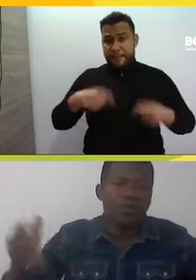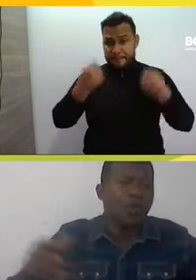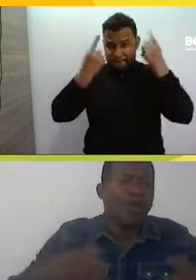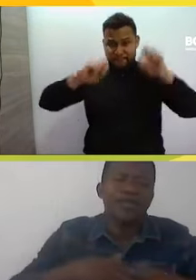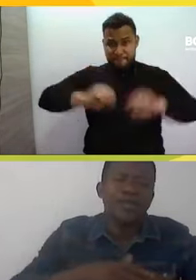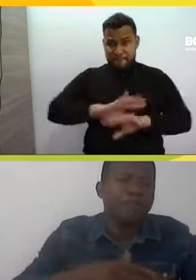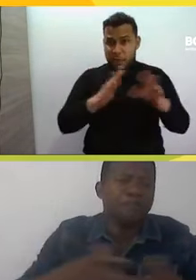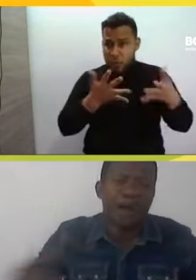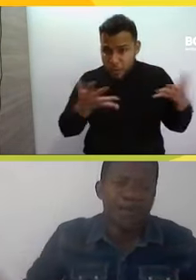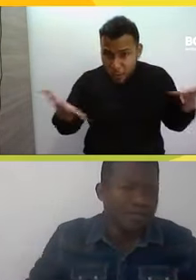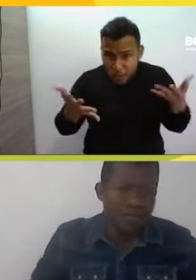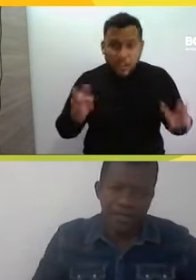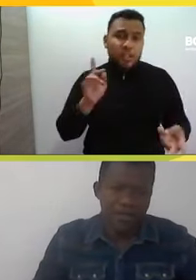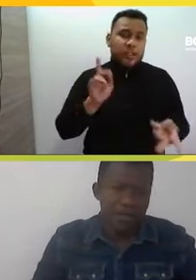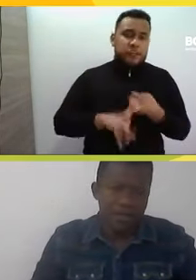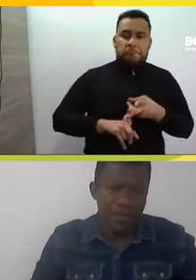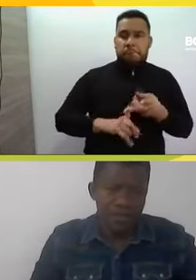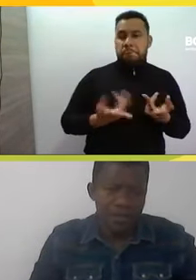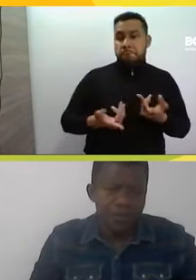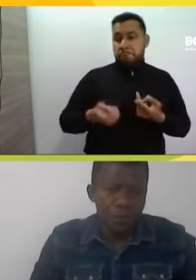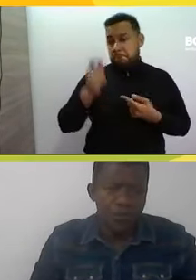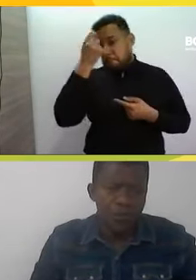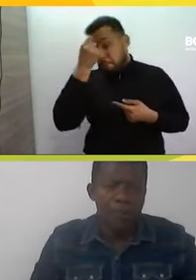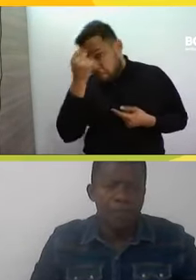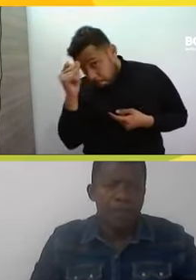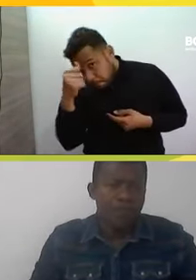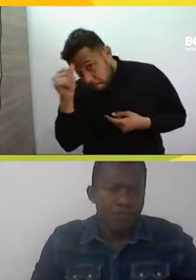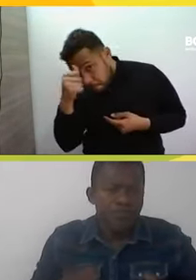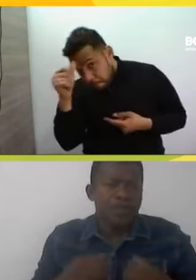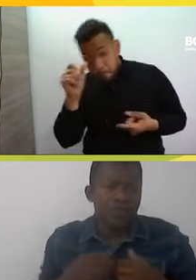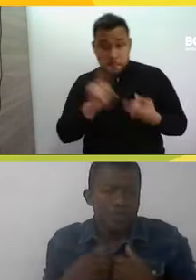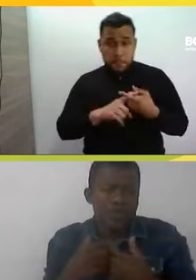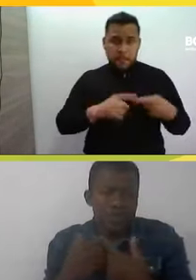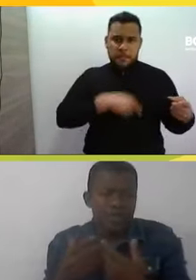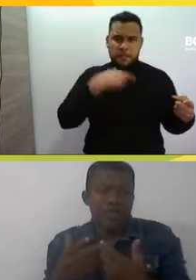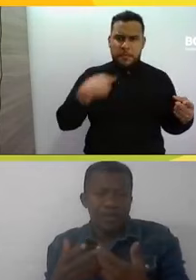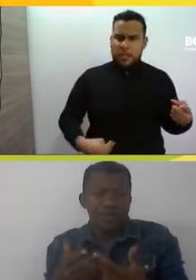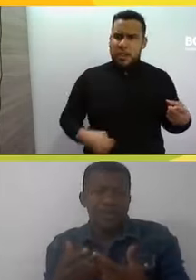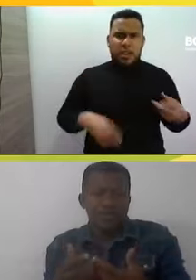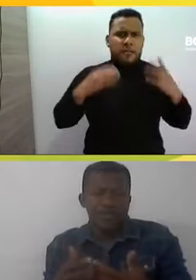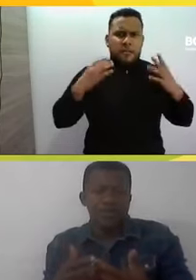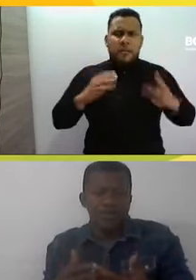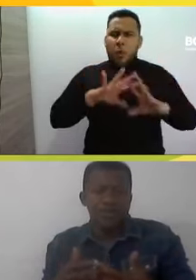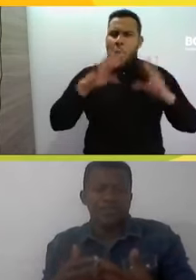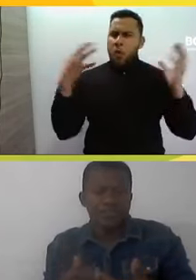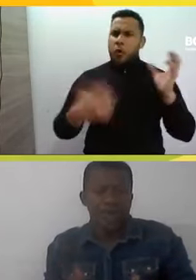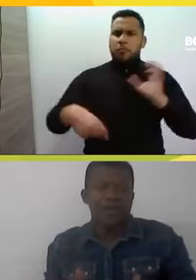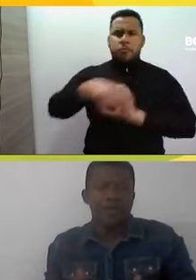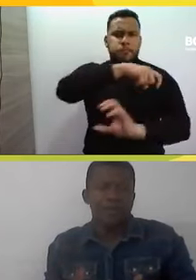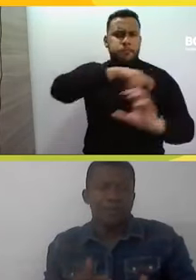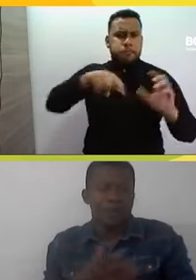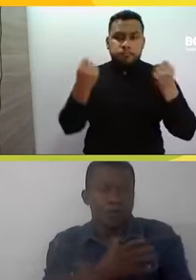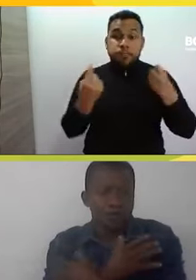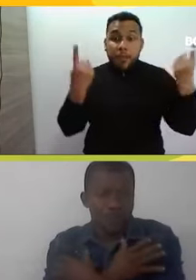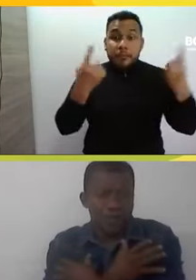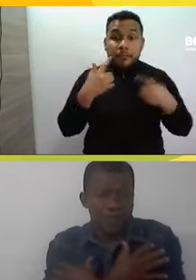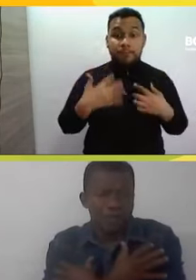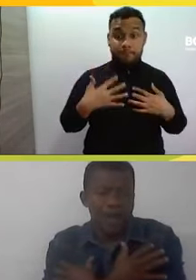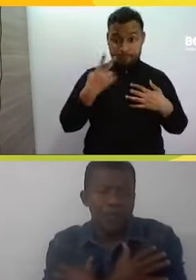en cualquier parte del mundo. Entonces, nuestra mirada debe ser universal,